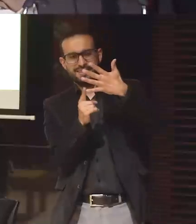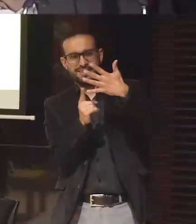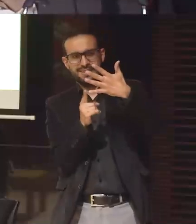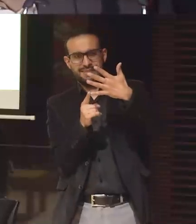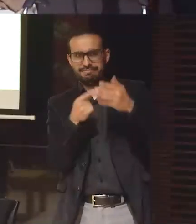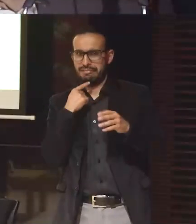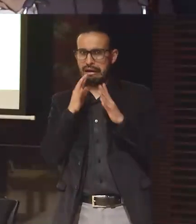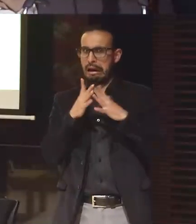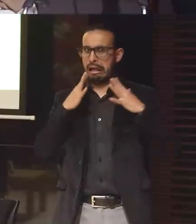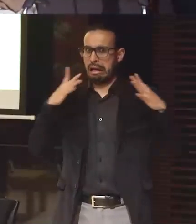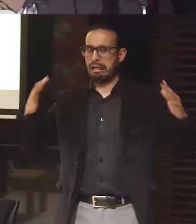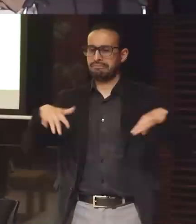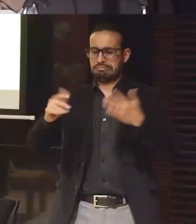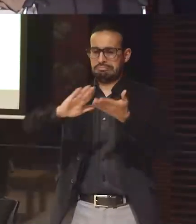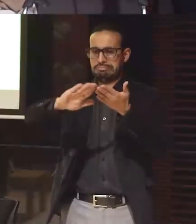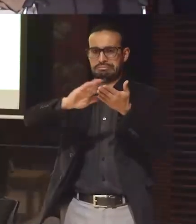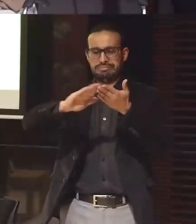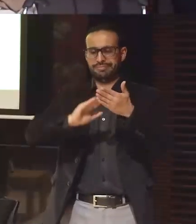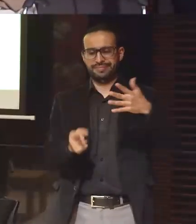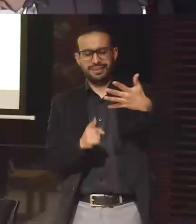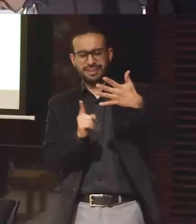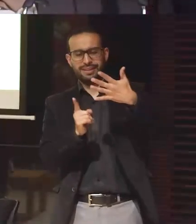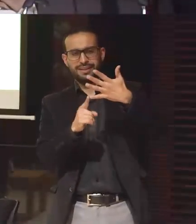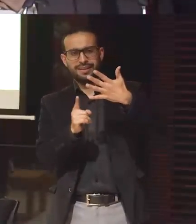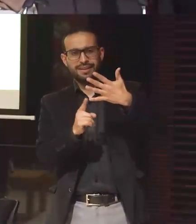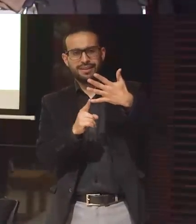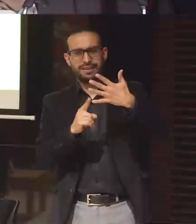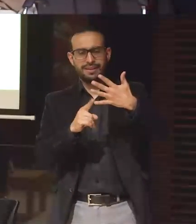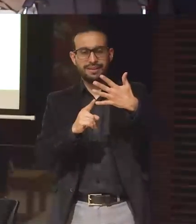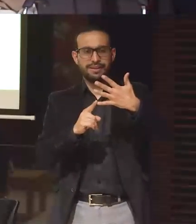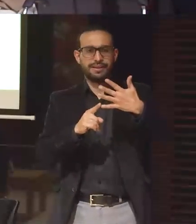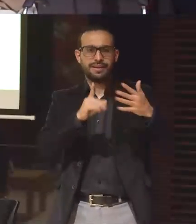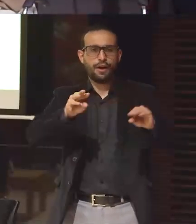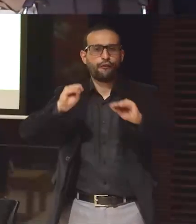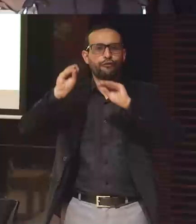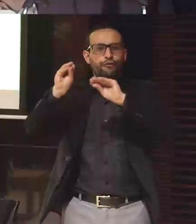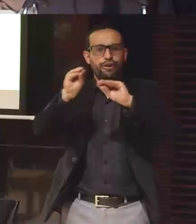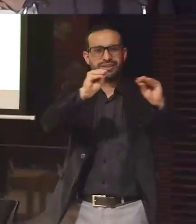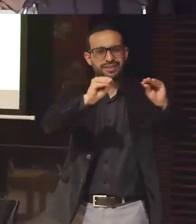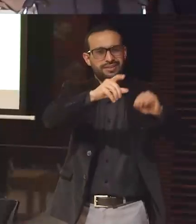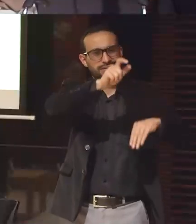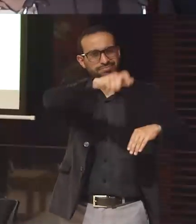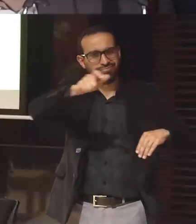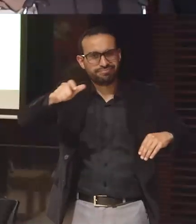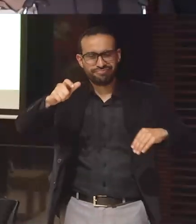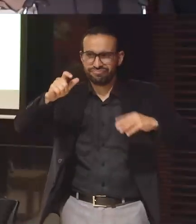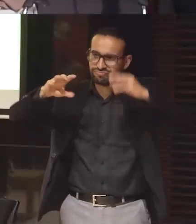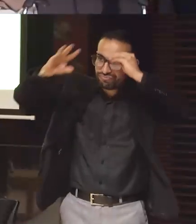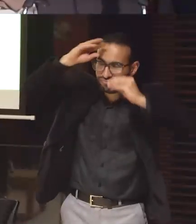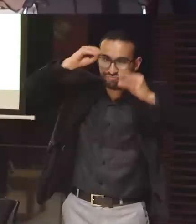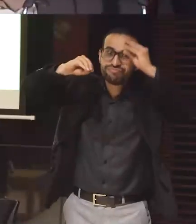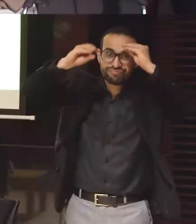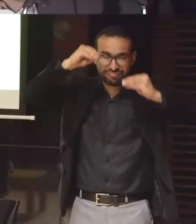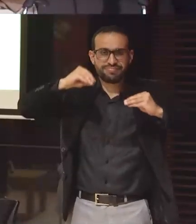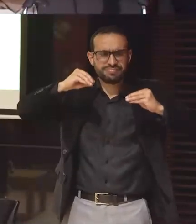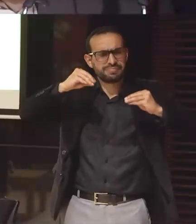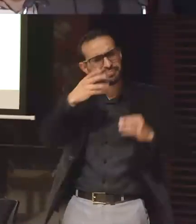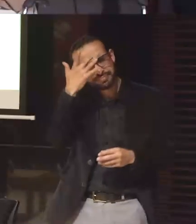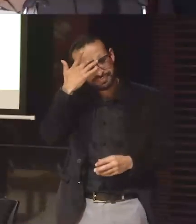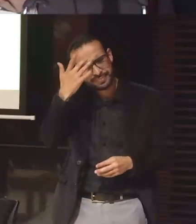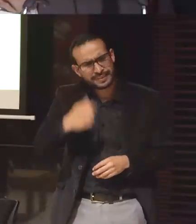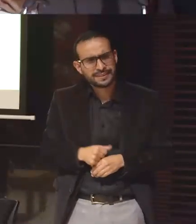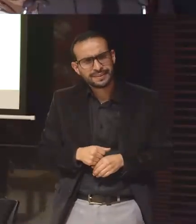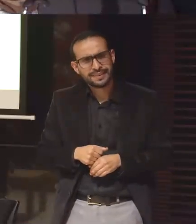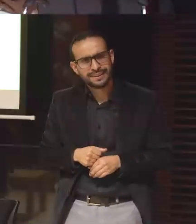también pues un ejercicio de formadores, pues esto genera una formación de gente y de talento muy valiosa. ¿Por qué? Porque todo esto que yo les